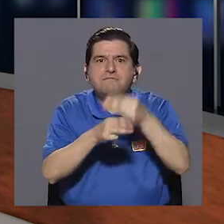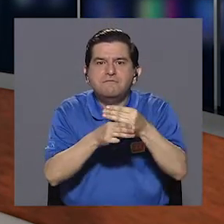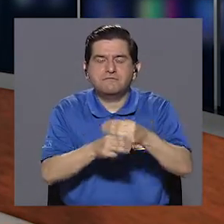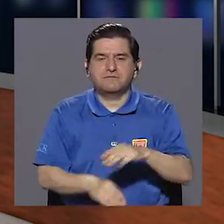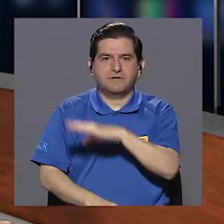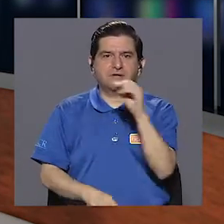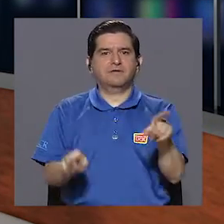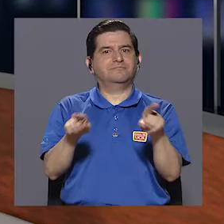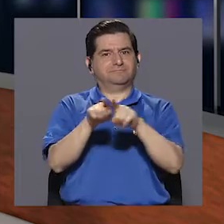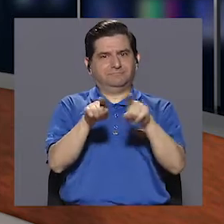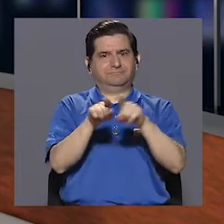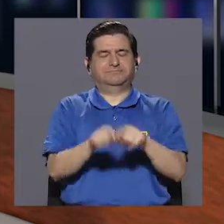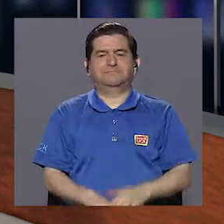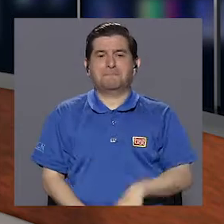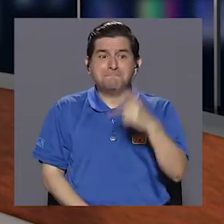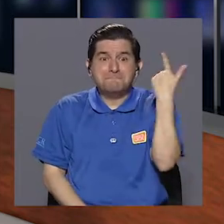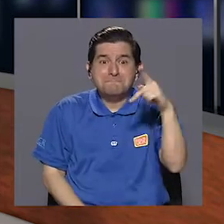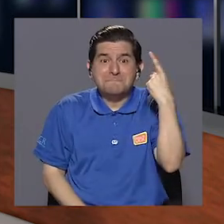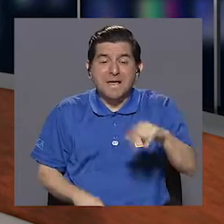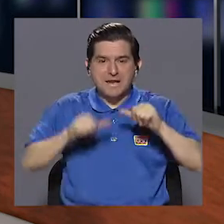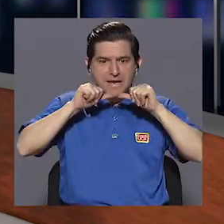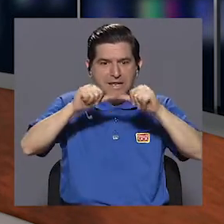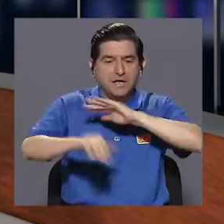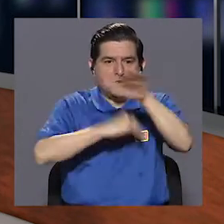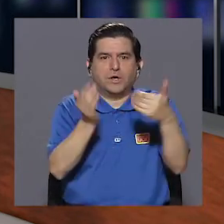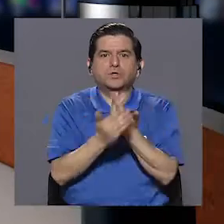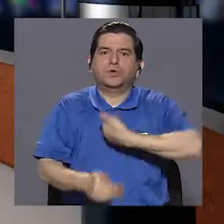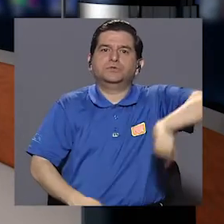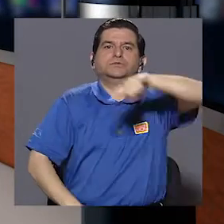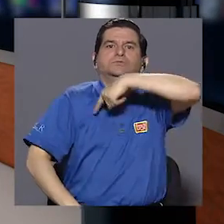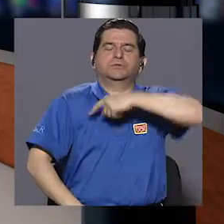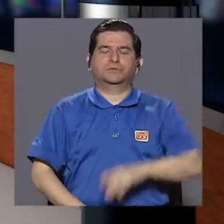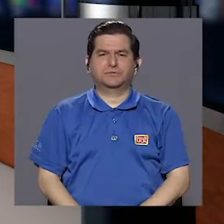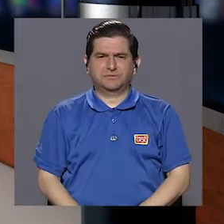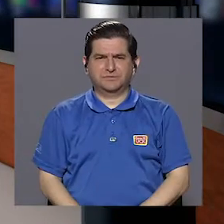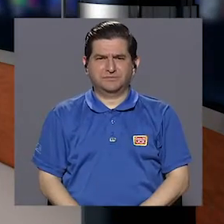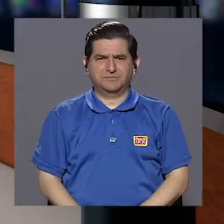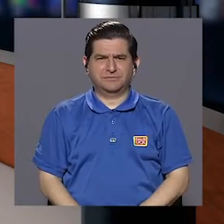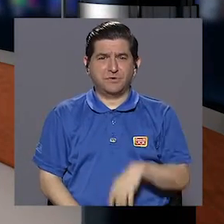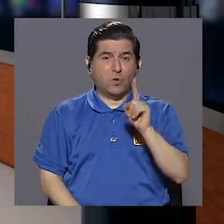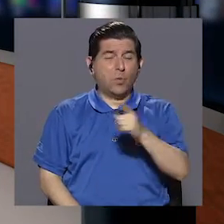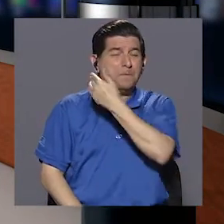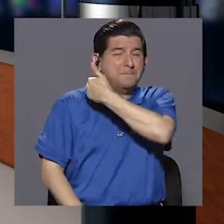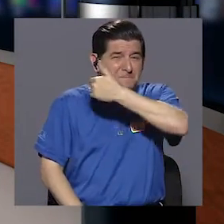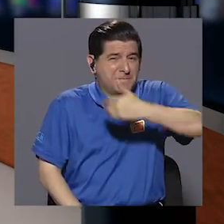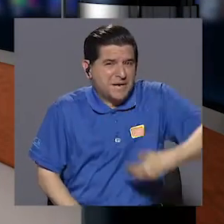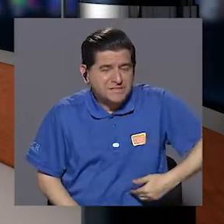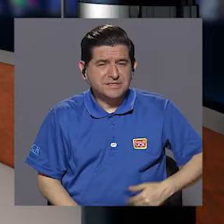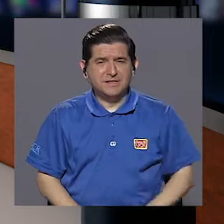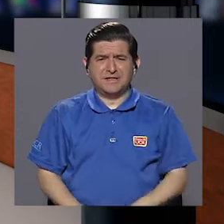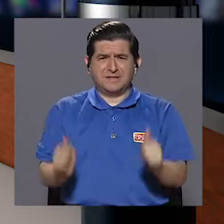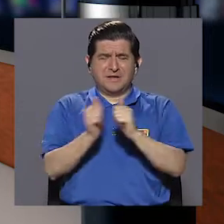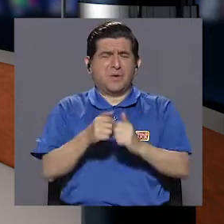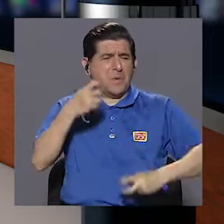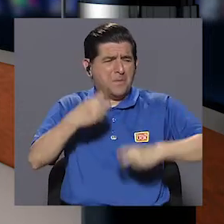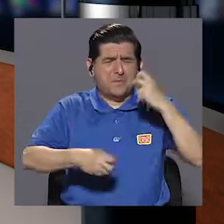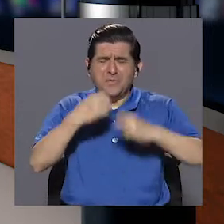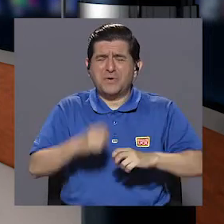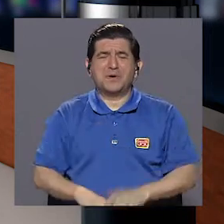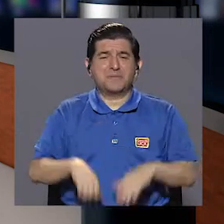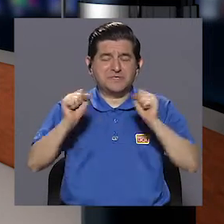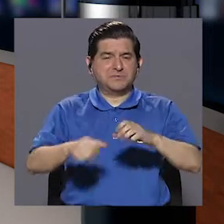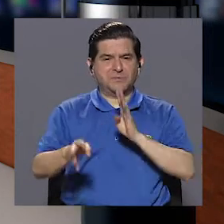y, a su vez, una amenaza latente para todos. Hablamos de un presidente con notables dificultades